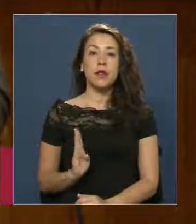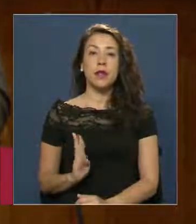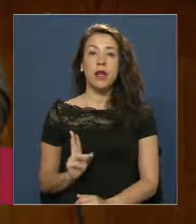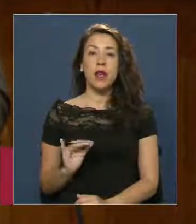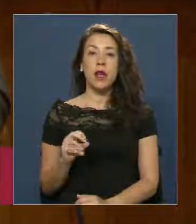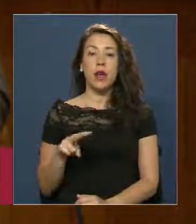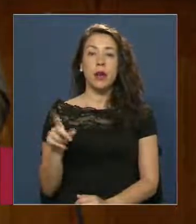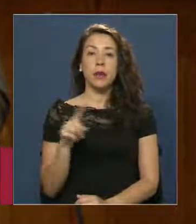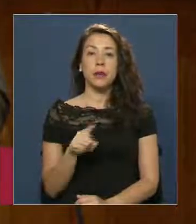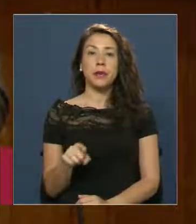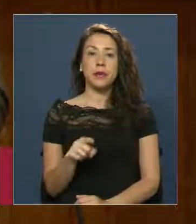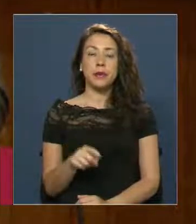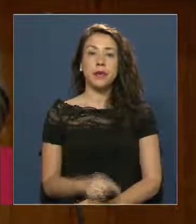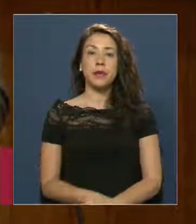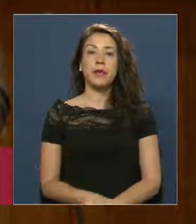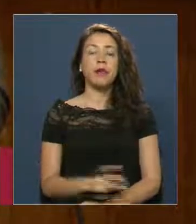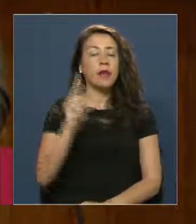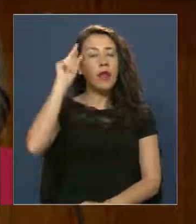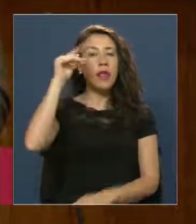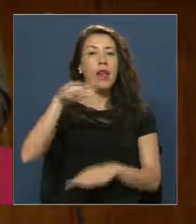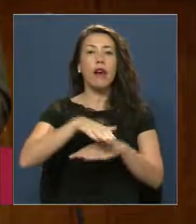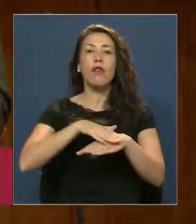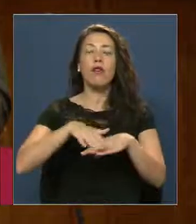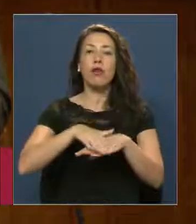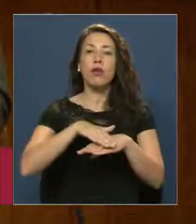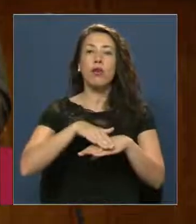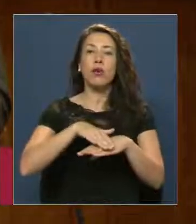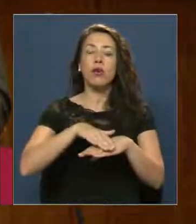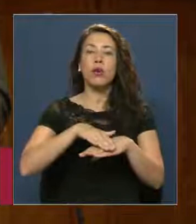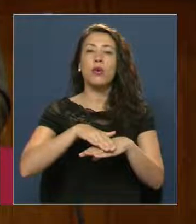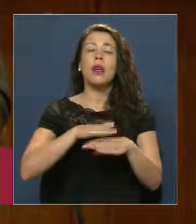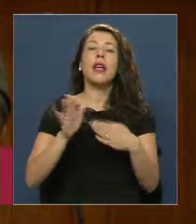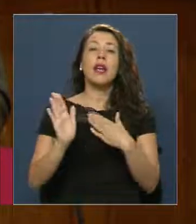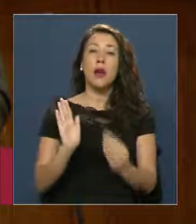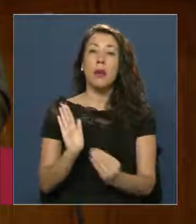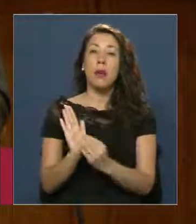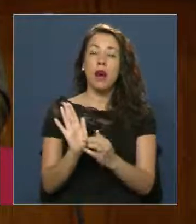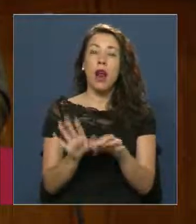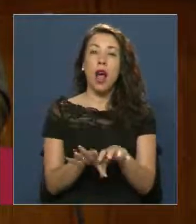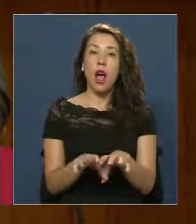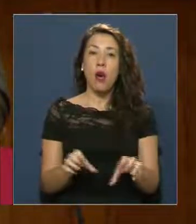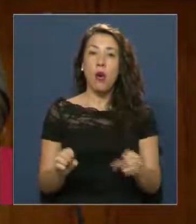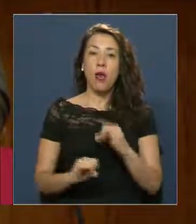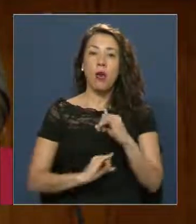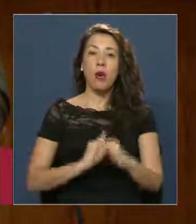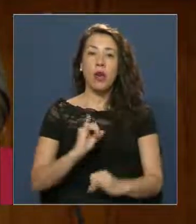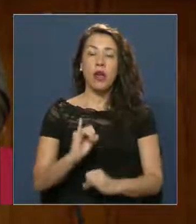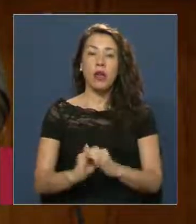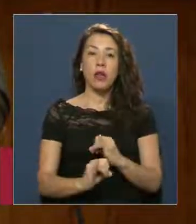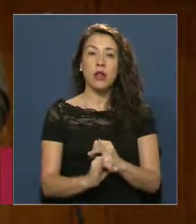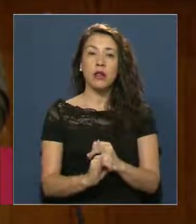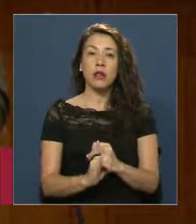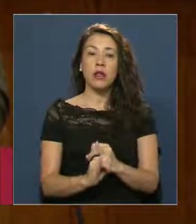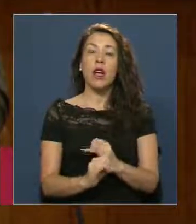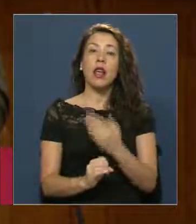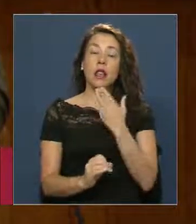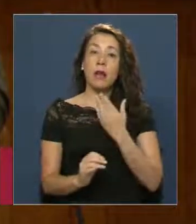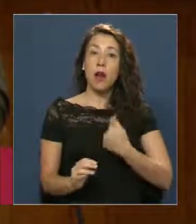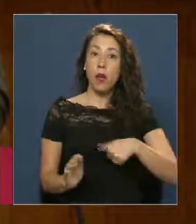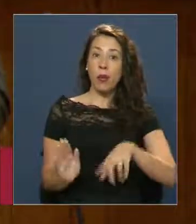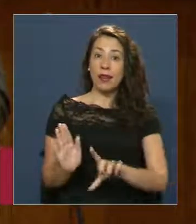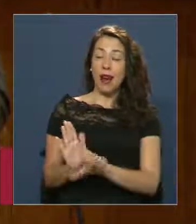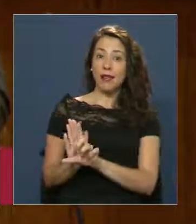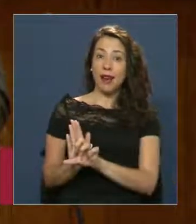Briones Rojas. La idea fundamental de incluir este acuerdo internacional en nuestro